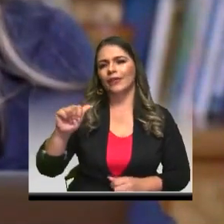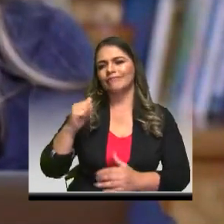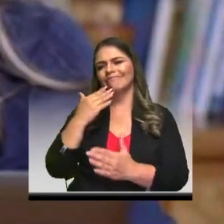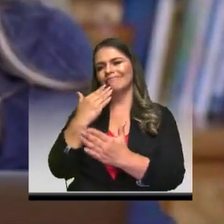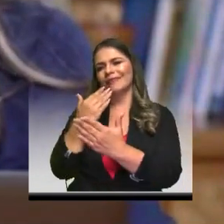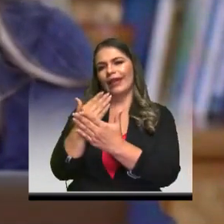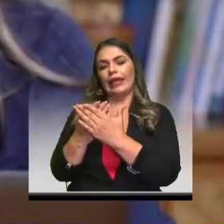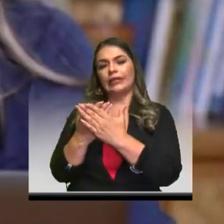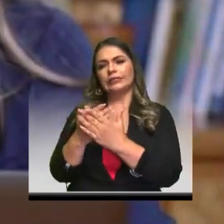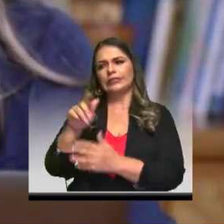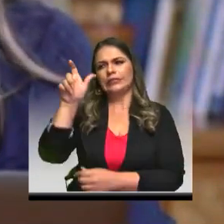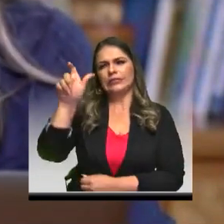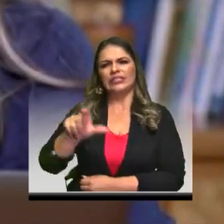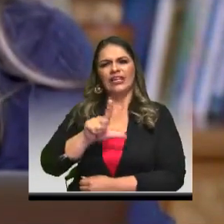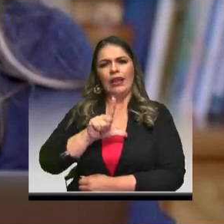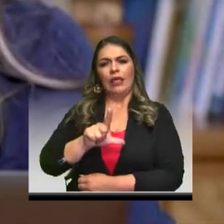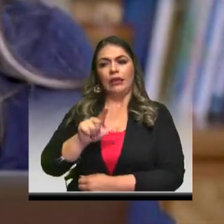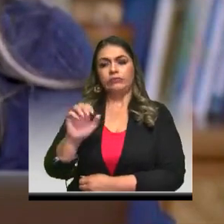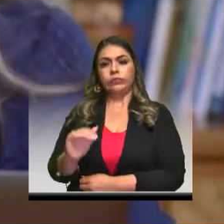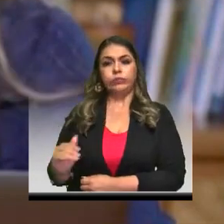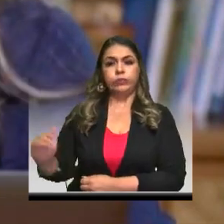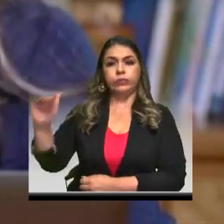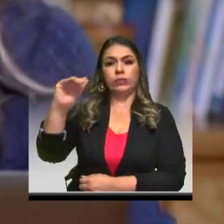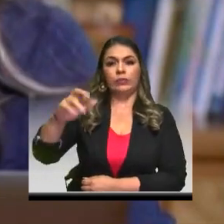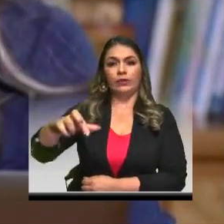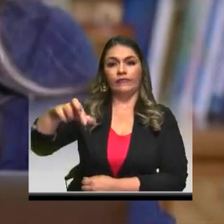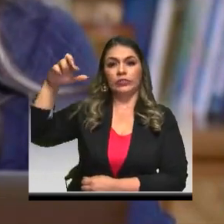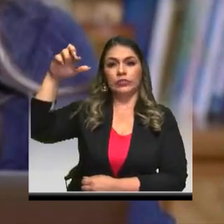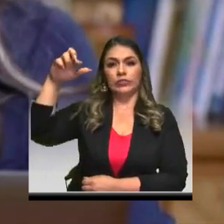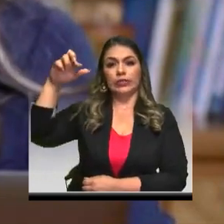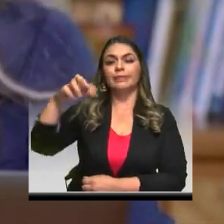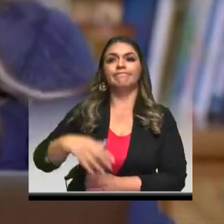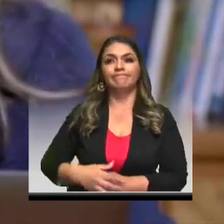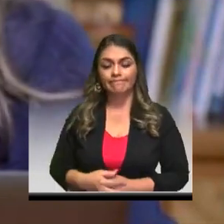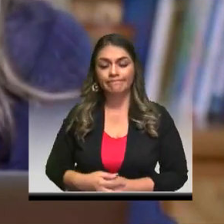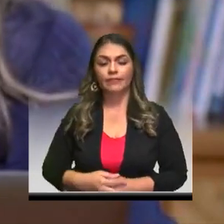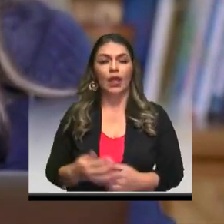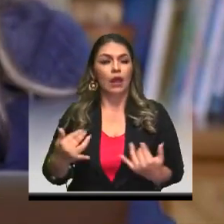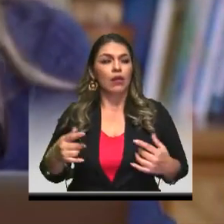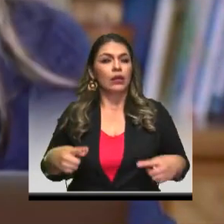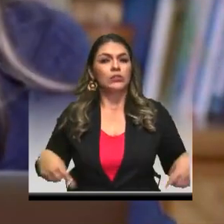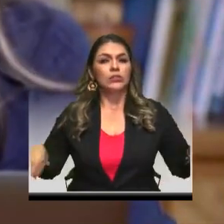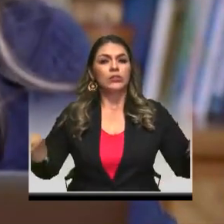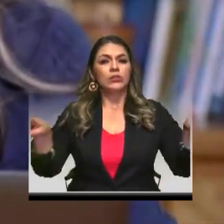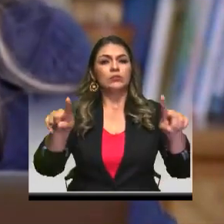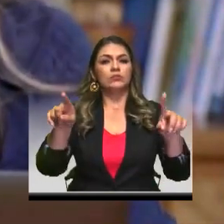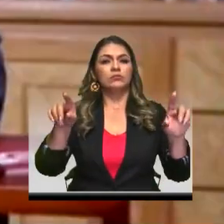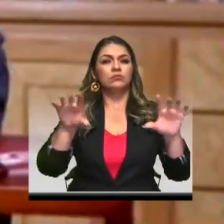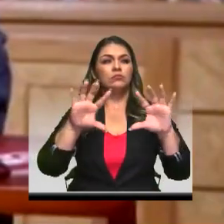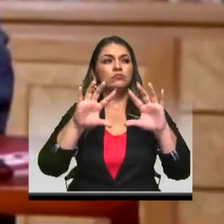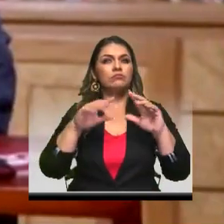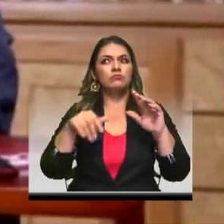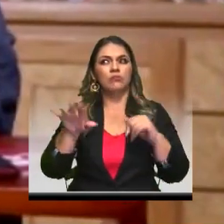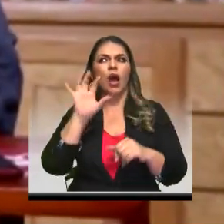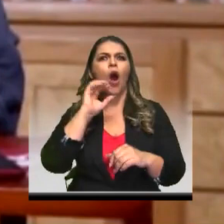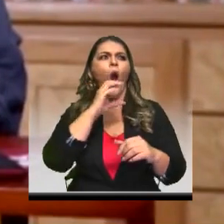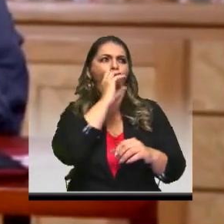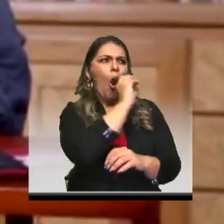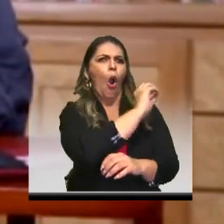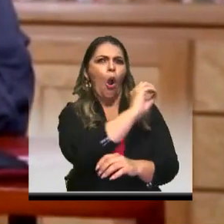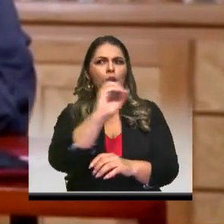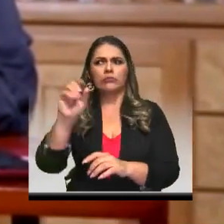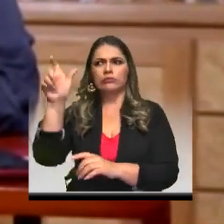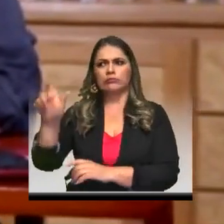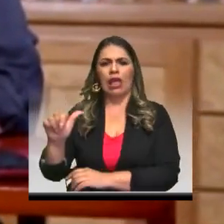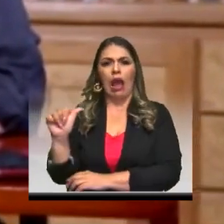las mujeres con tanta altura y tanto profesionalismo, con tanta entereza en un mundo que ha sido tradicionalmente muy masculino. Lo has hecho